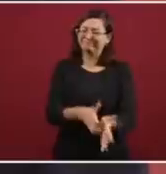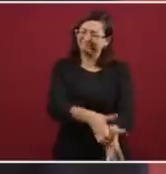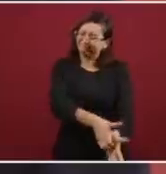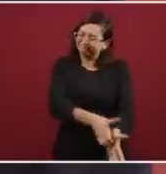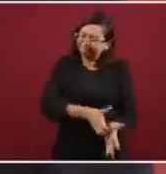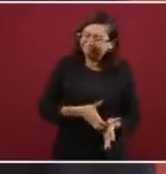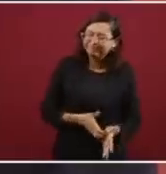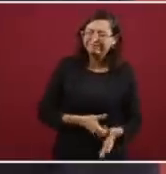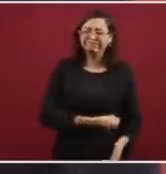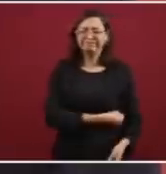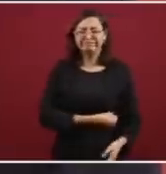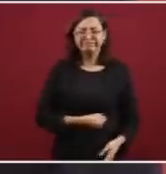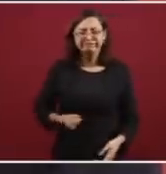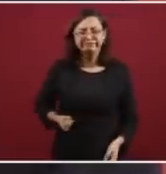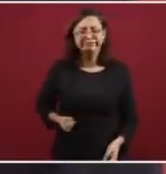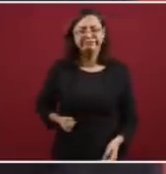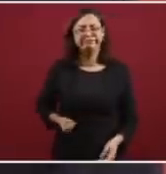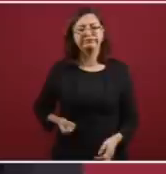austeridad,